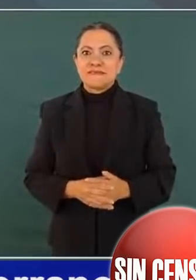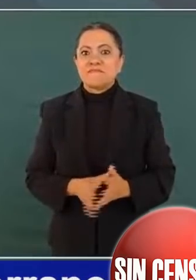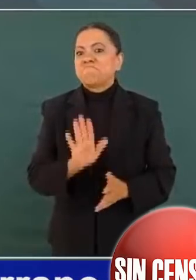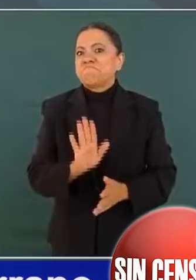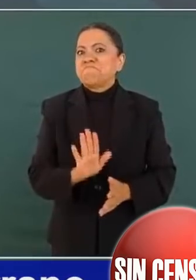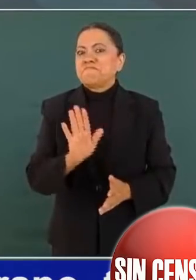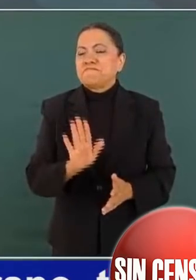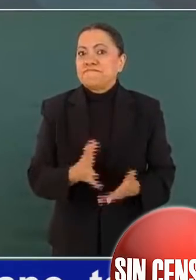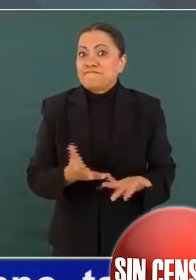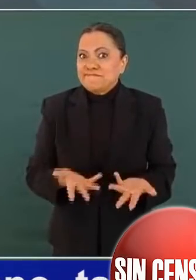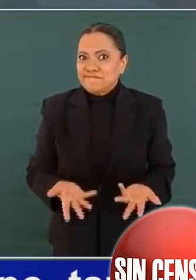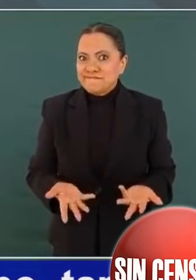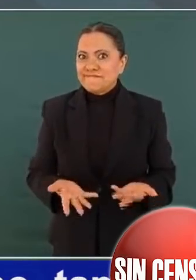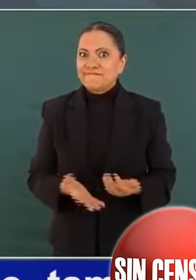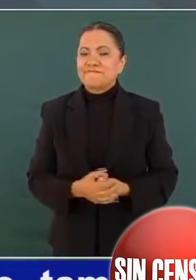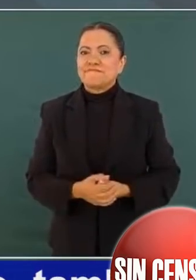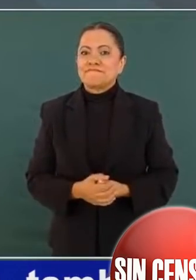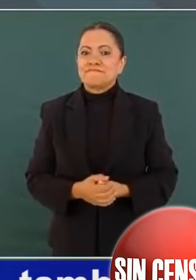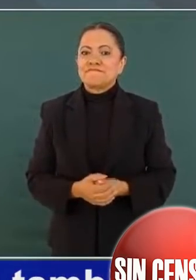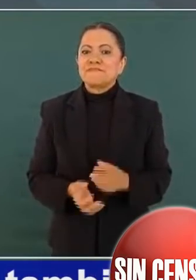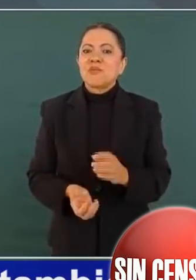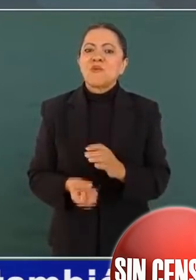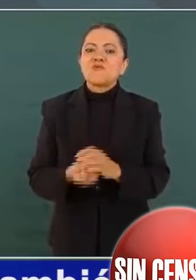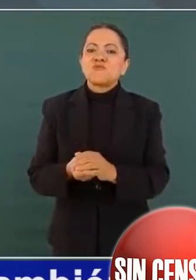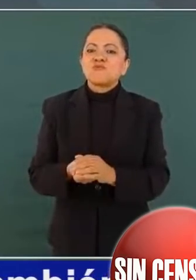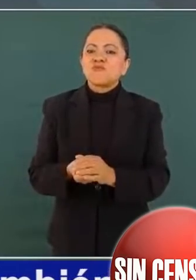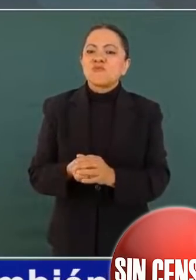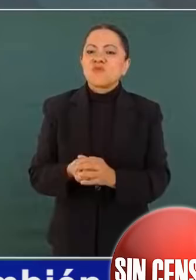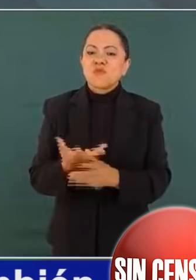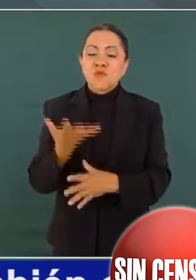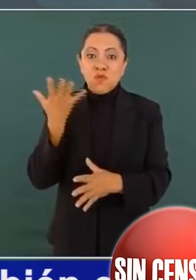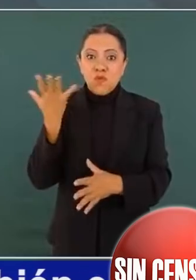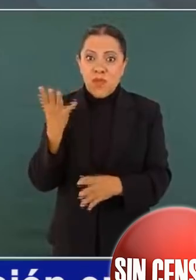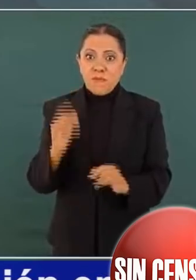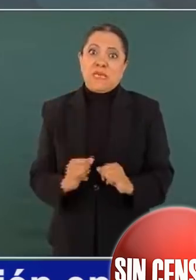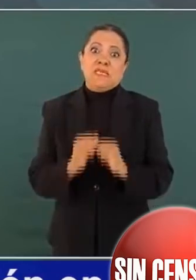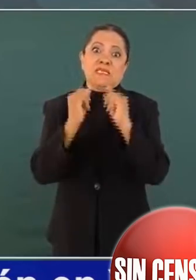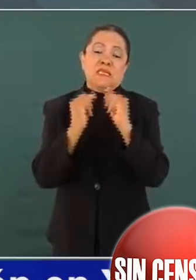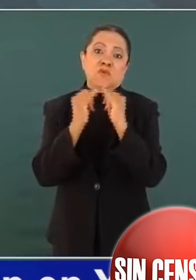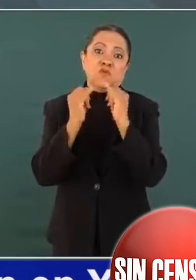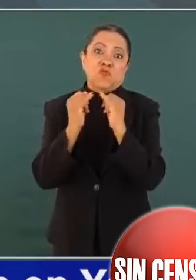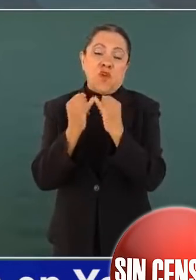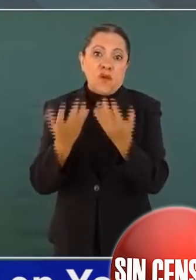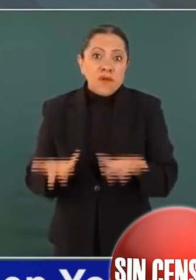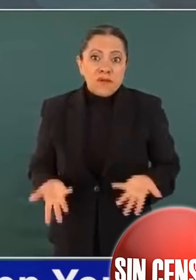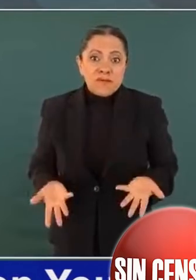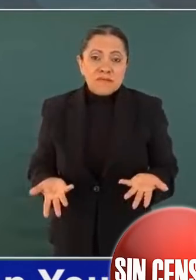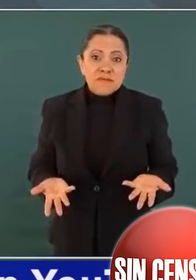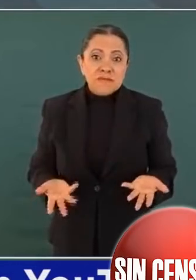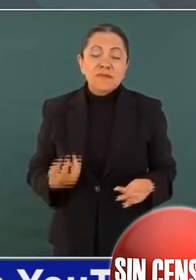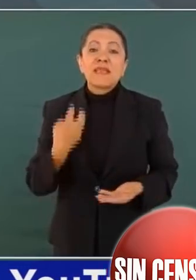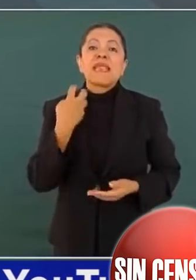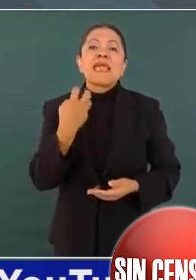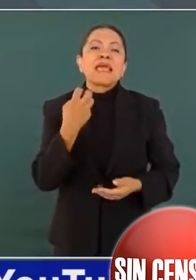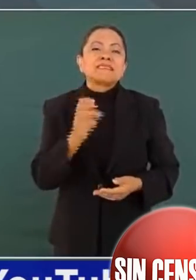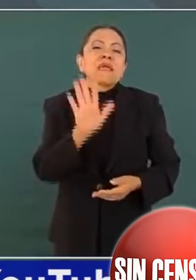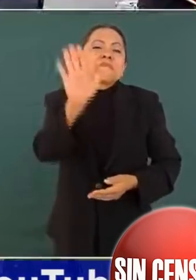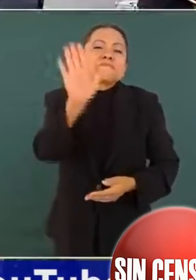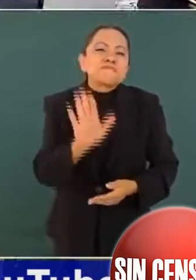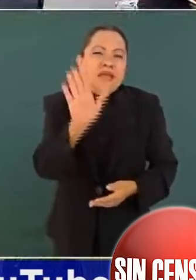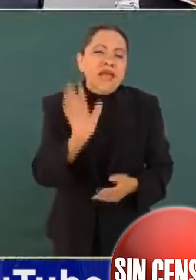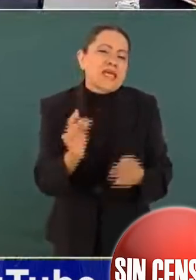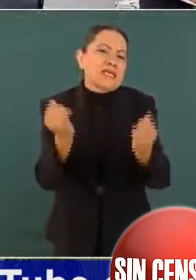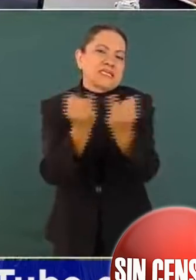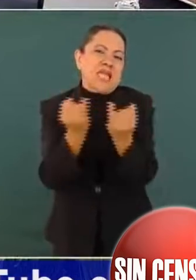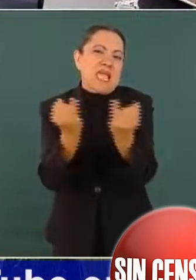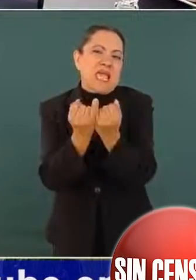una nueva dependencia. Es el equivalente